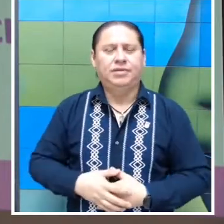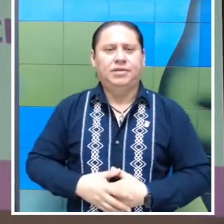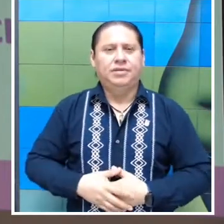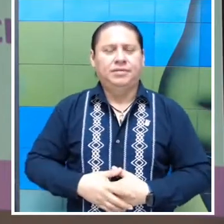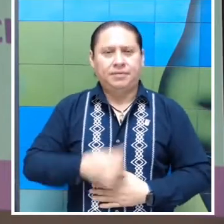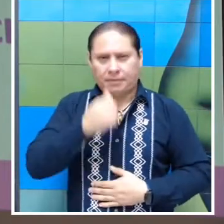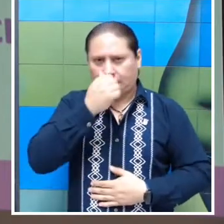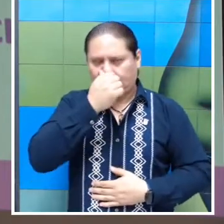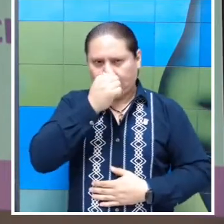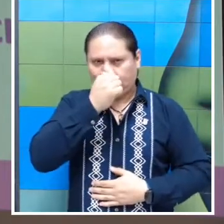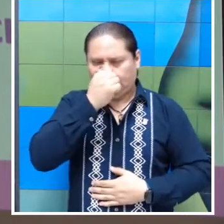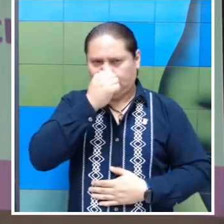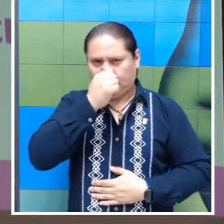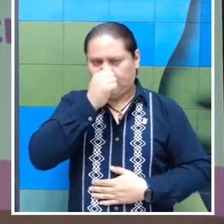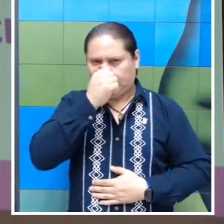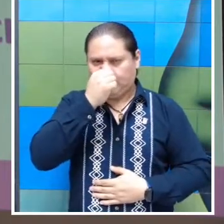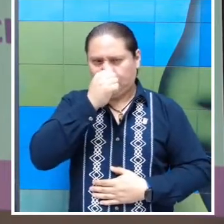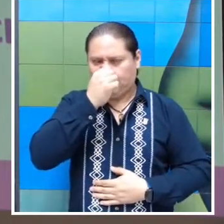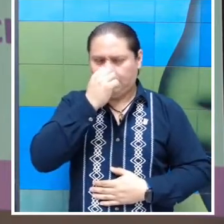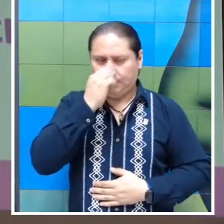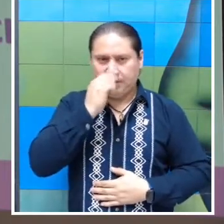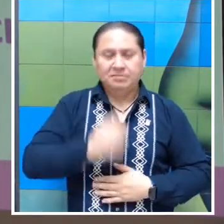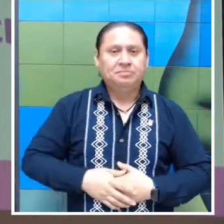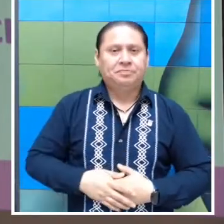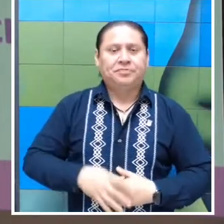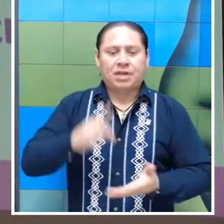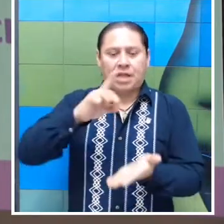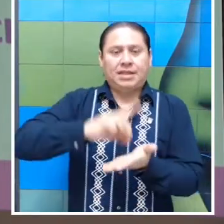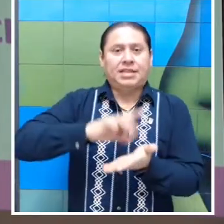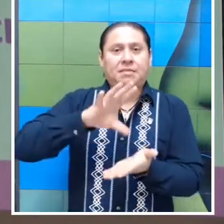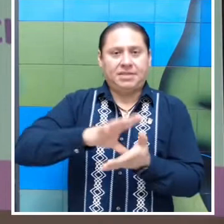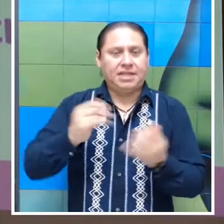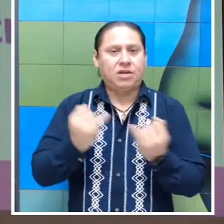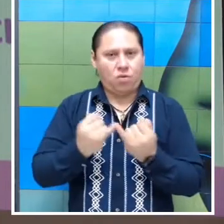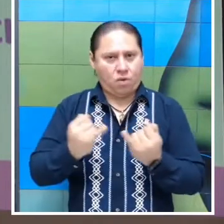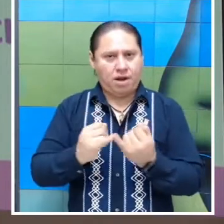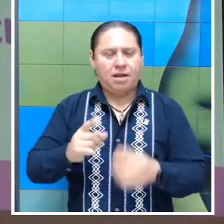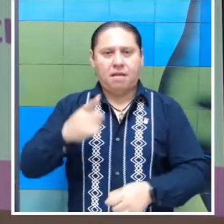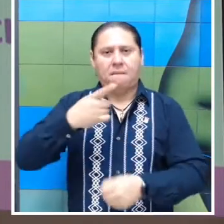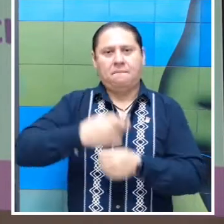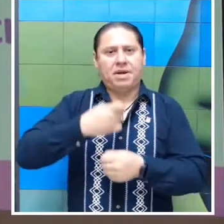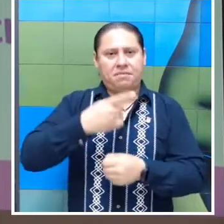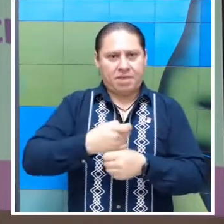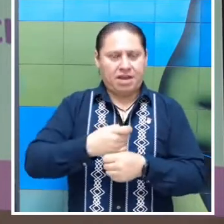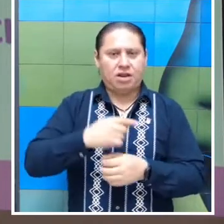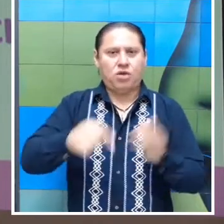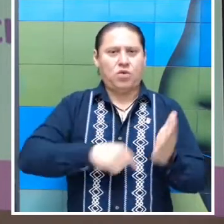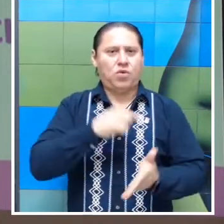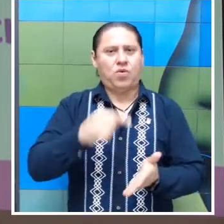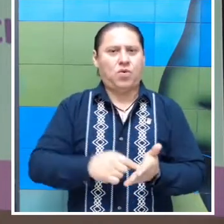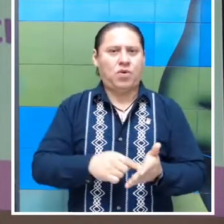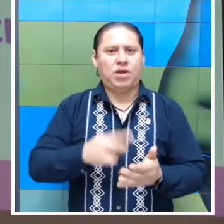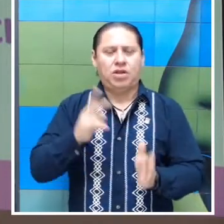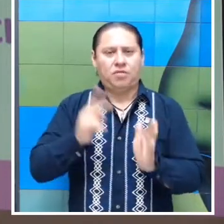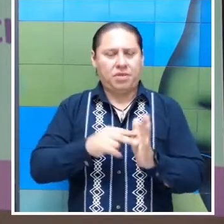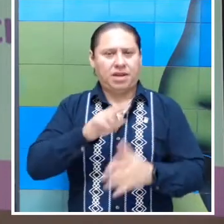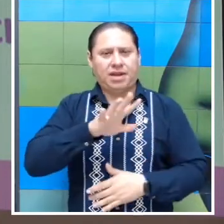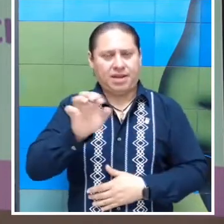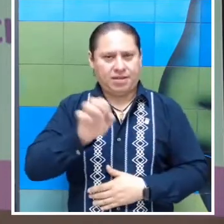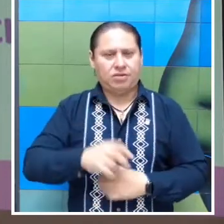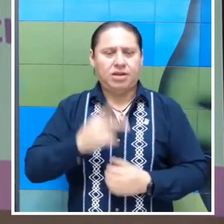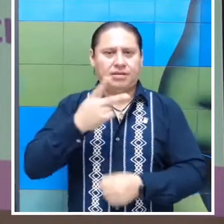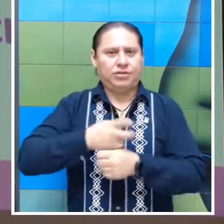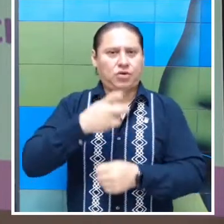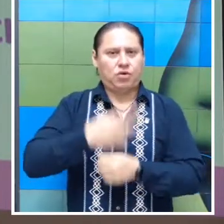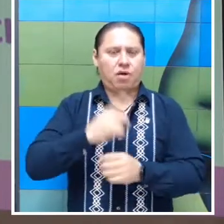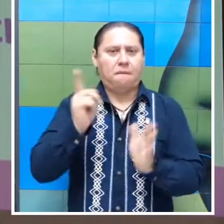Bueno, ya. Y la categoría de discapacitados. El primer lugar, de la misma manera, va a ser 2.500 pesos,